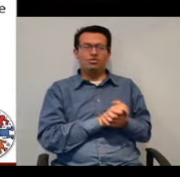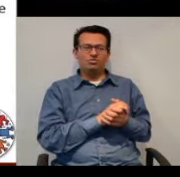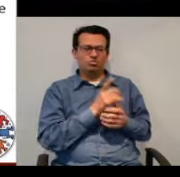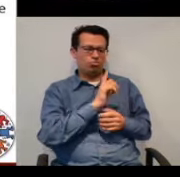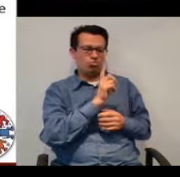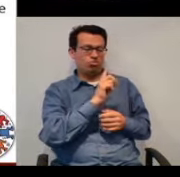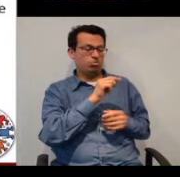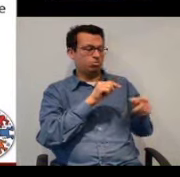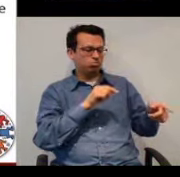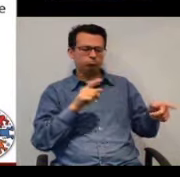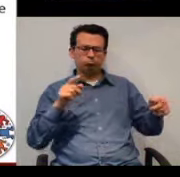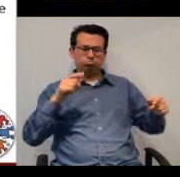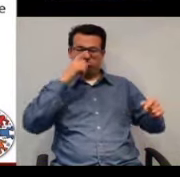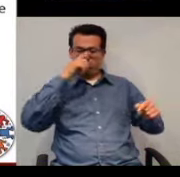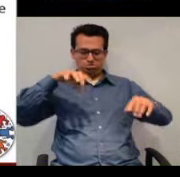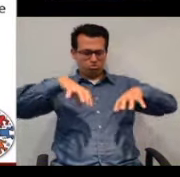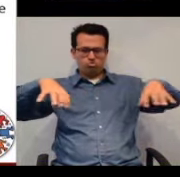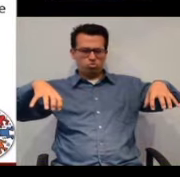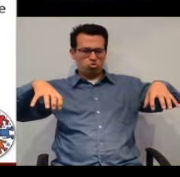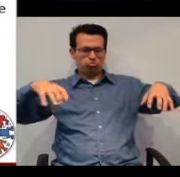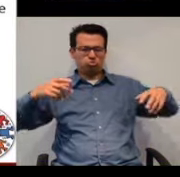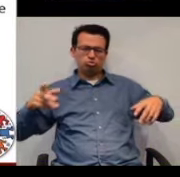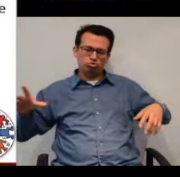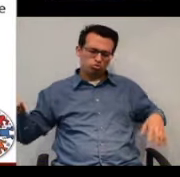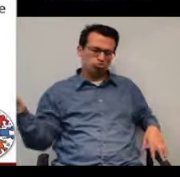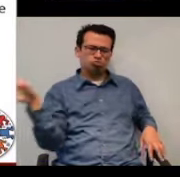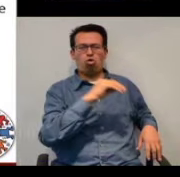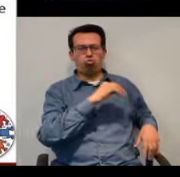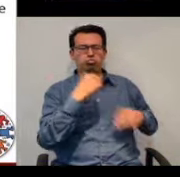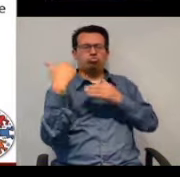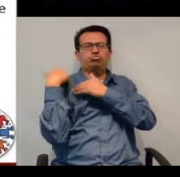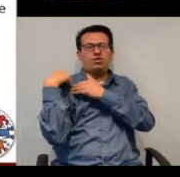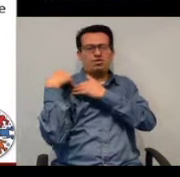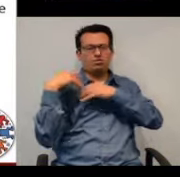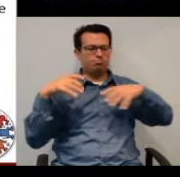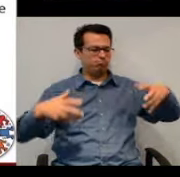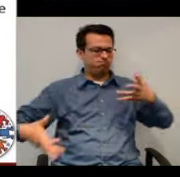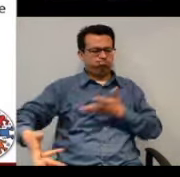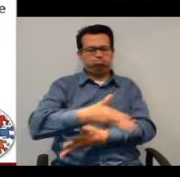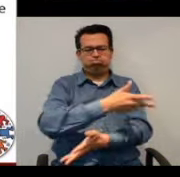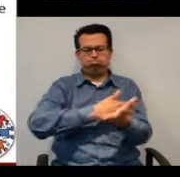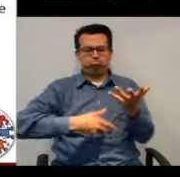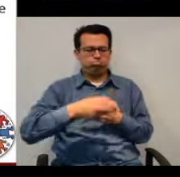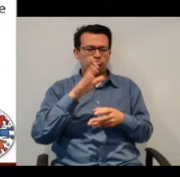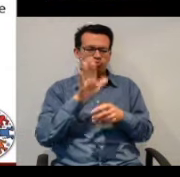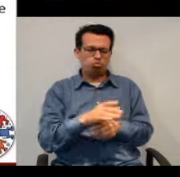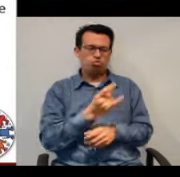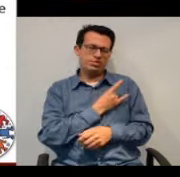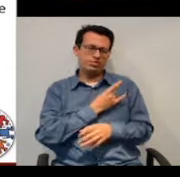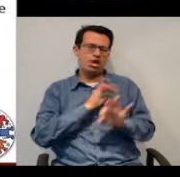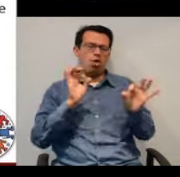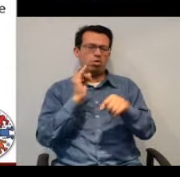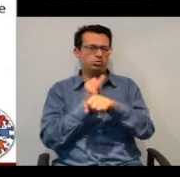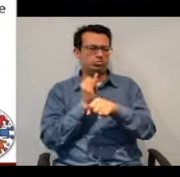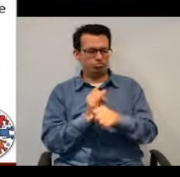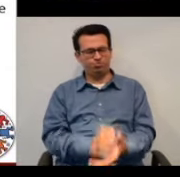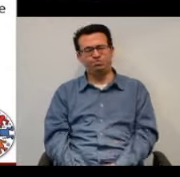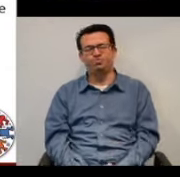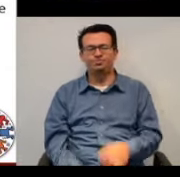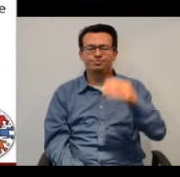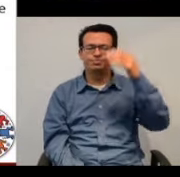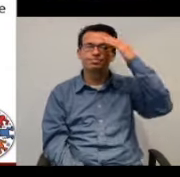sino que sea una responsabilidad de todas y todos en el seno de la institución de educación superior.